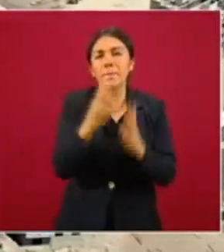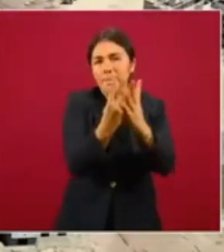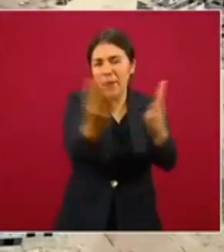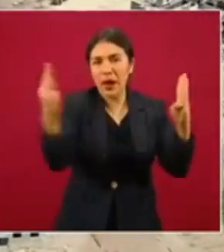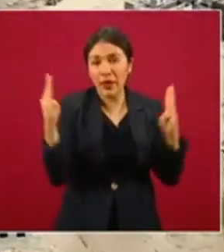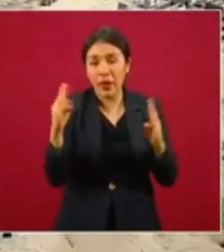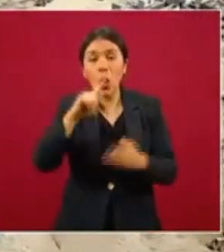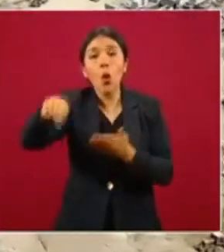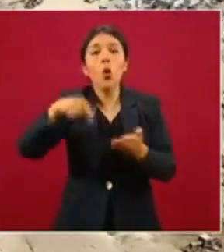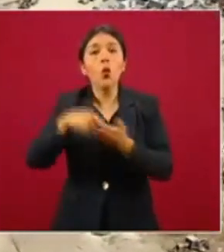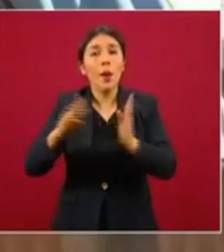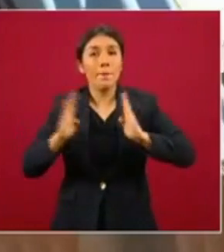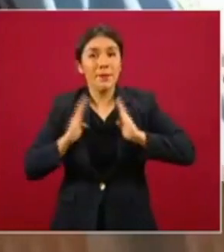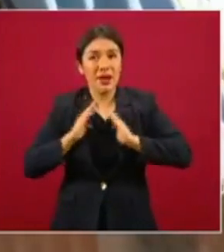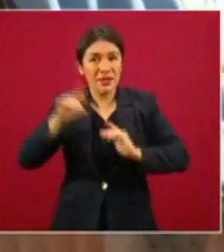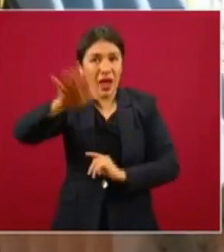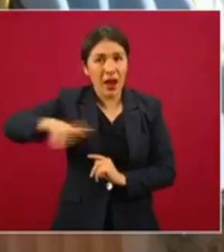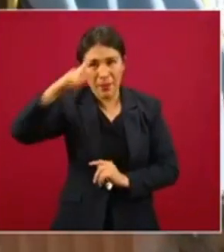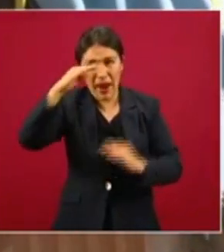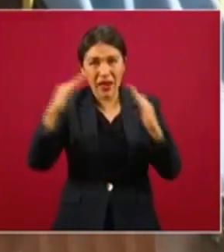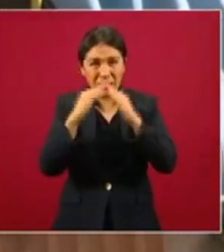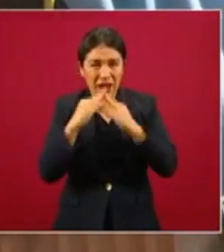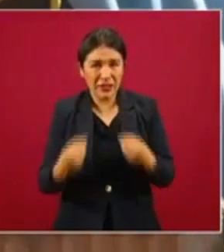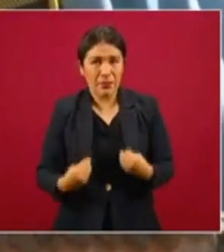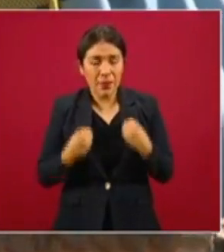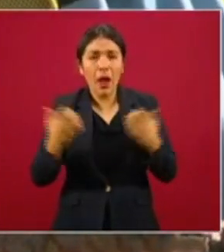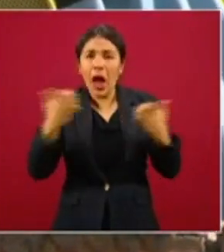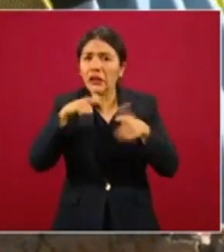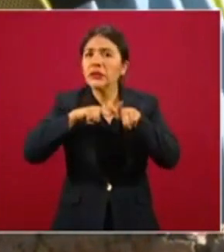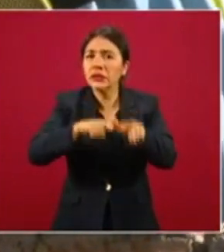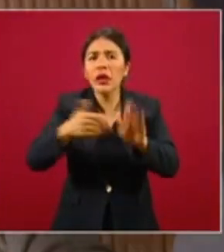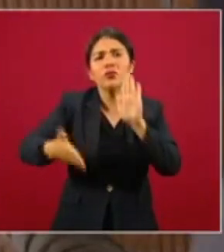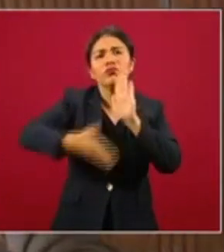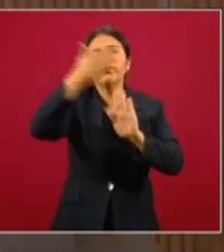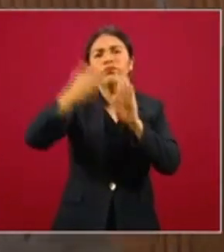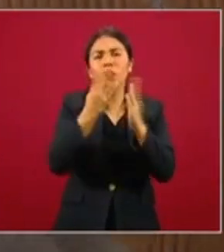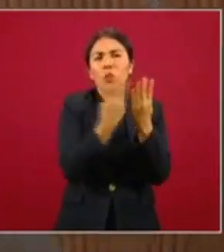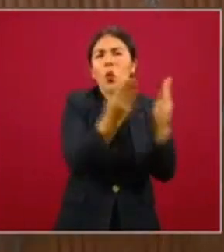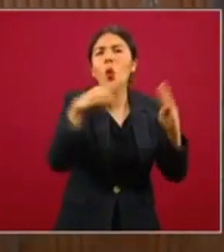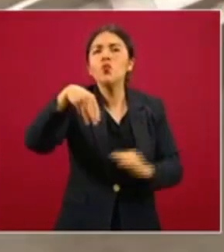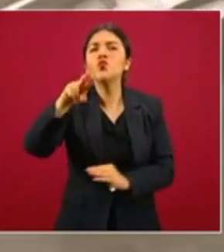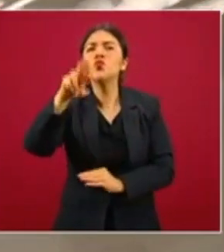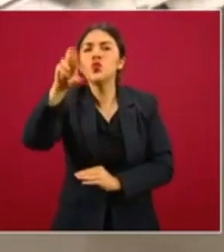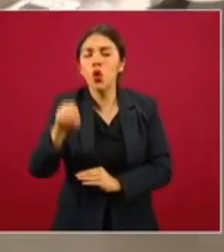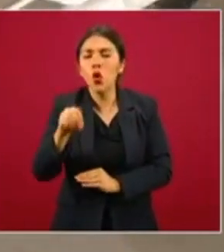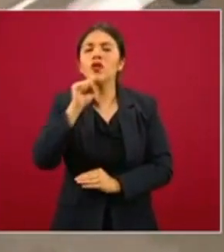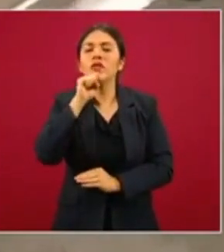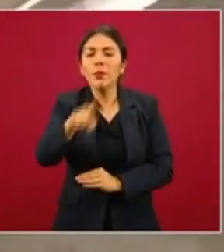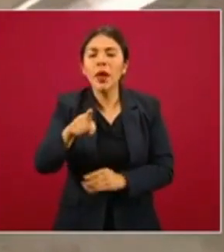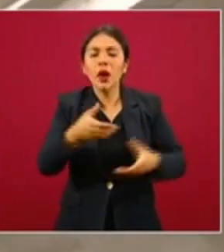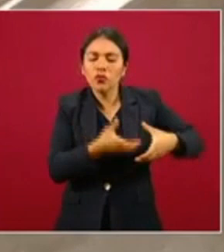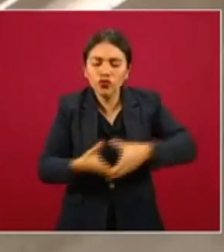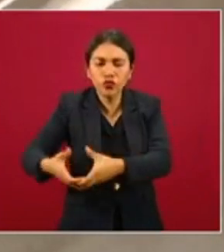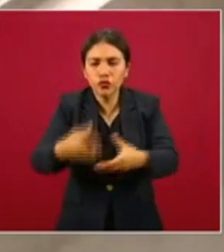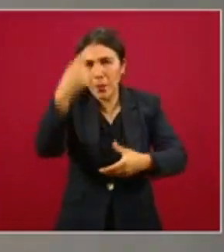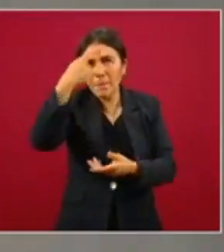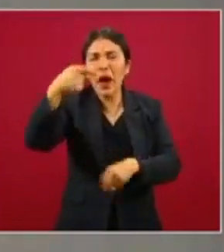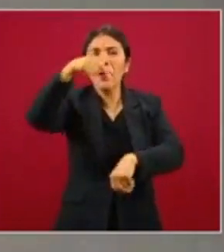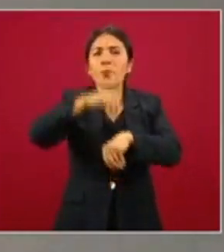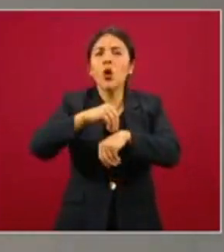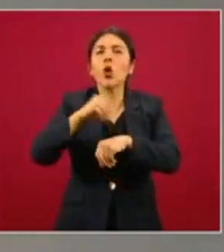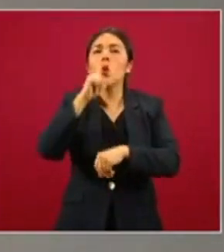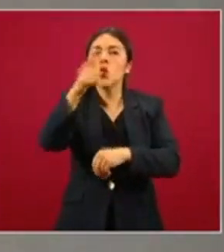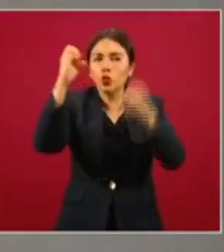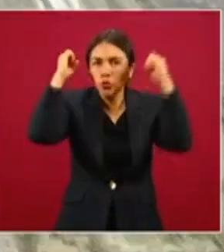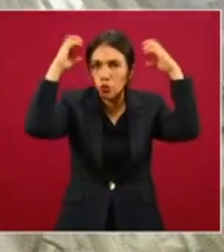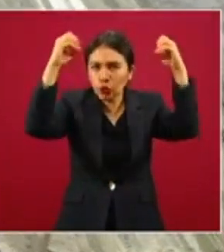la unidad habitacional militar, se continúa con la construcción de muros de mampostería, así como ductería en las instalaciones